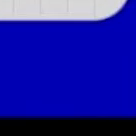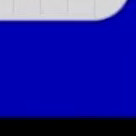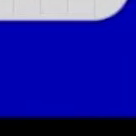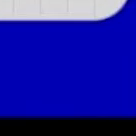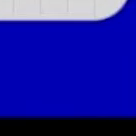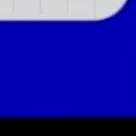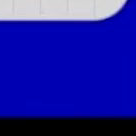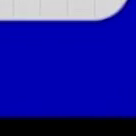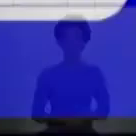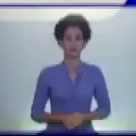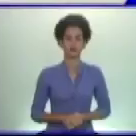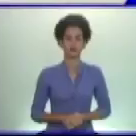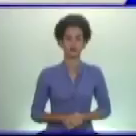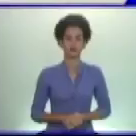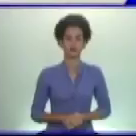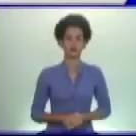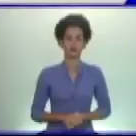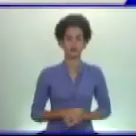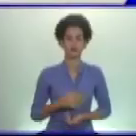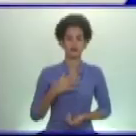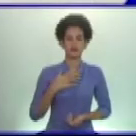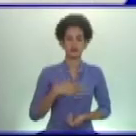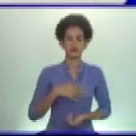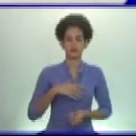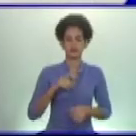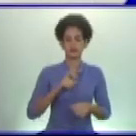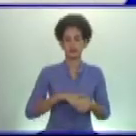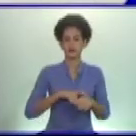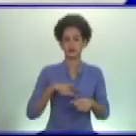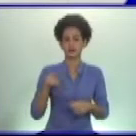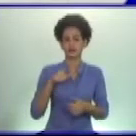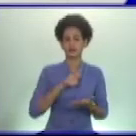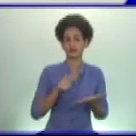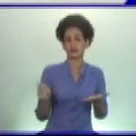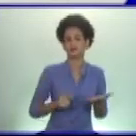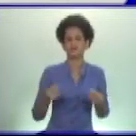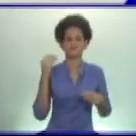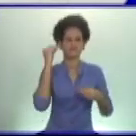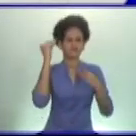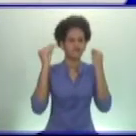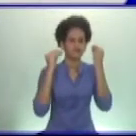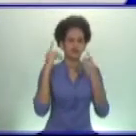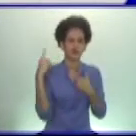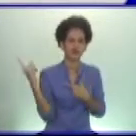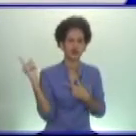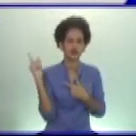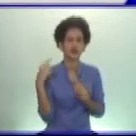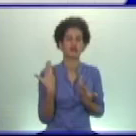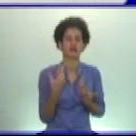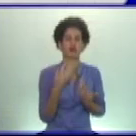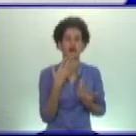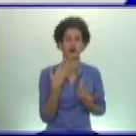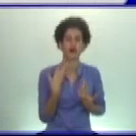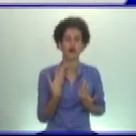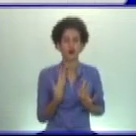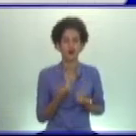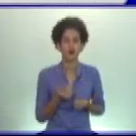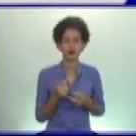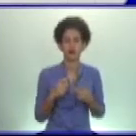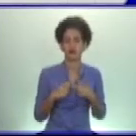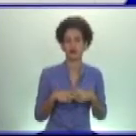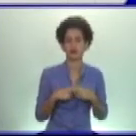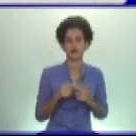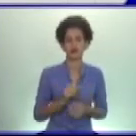Bien, espero que en la medida que ustedes hayan ido copiando, pues hayan ido pensando en cuál sería la solución. Por ejemplo, en